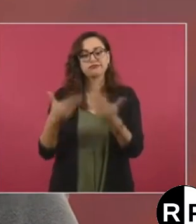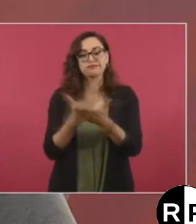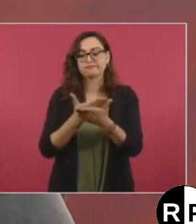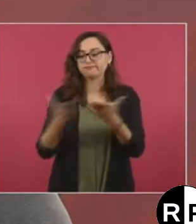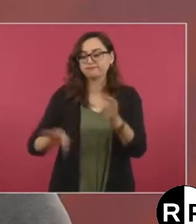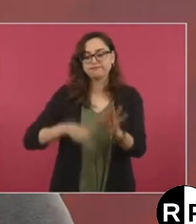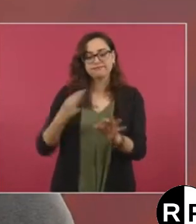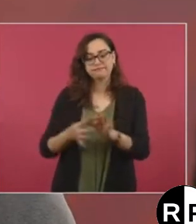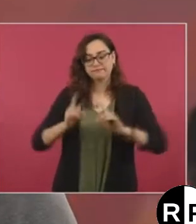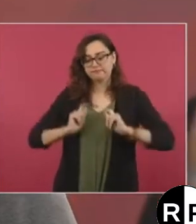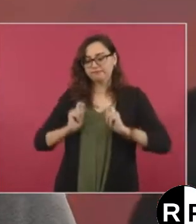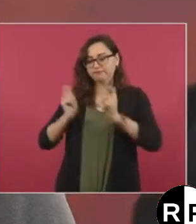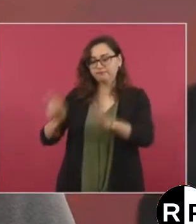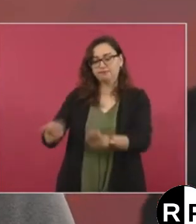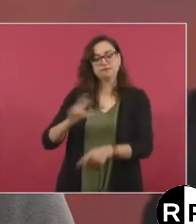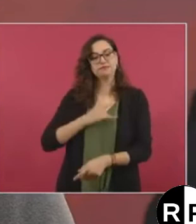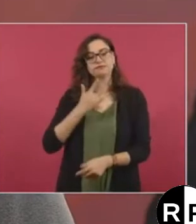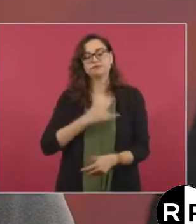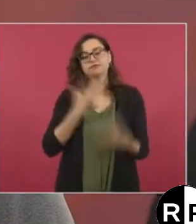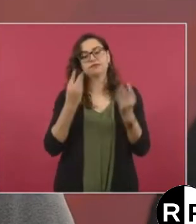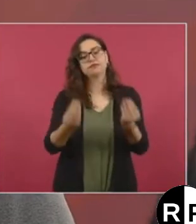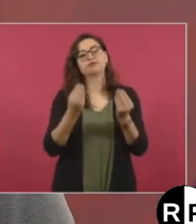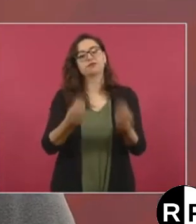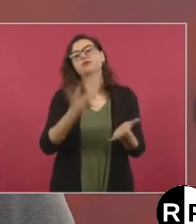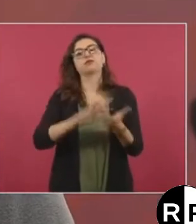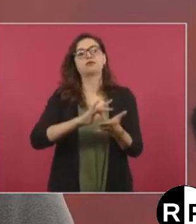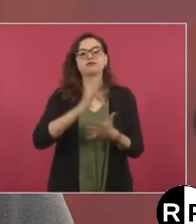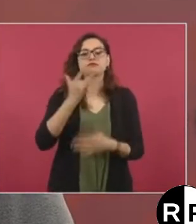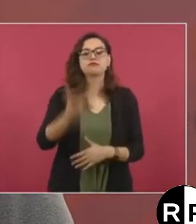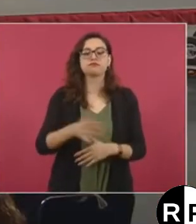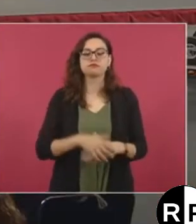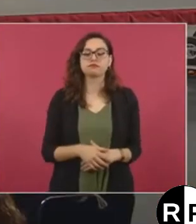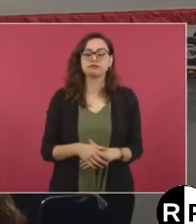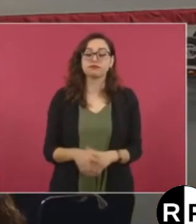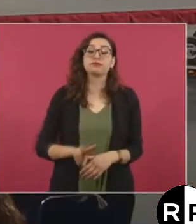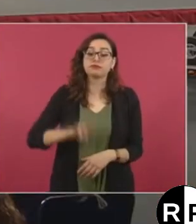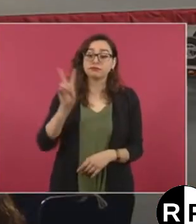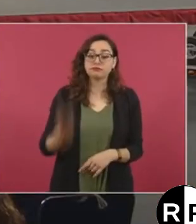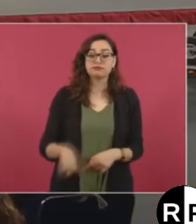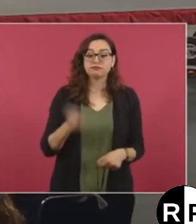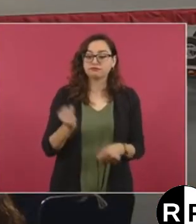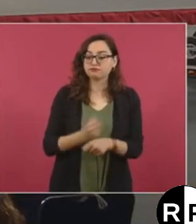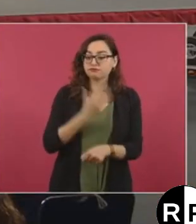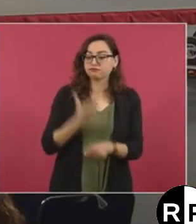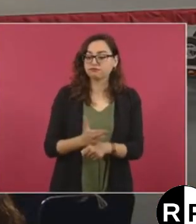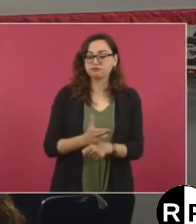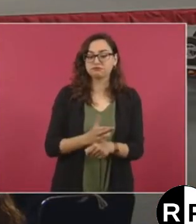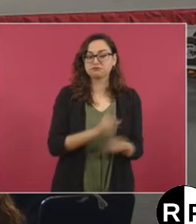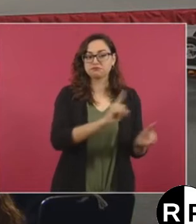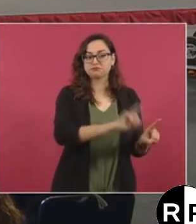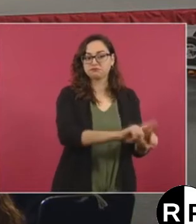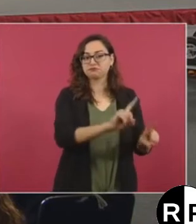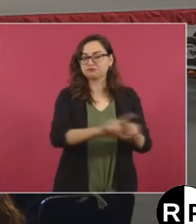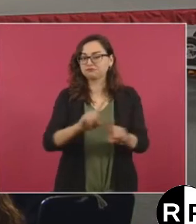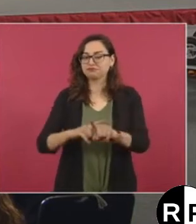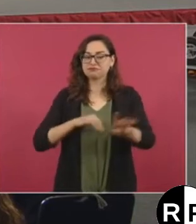este trabajo que ustedes ven, no paró como ninguna secretaría en esta administración, no paró gracias